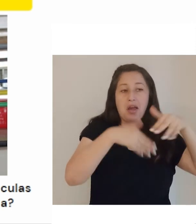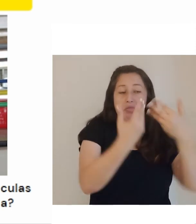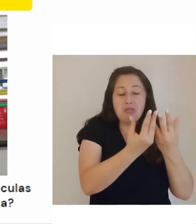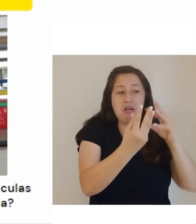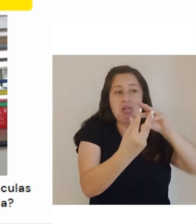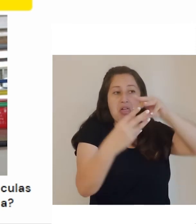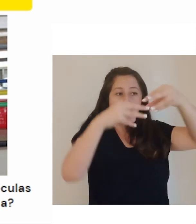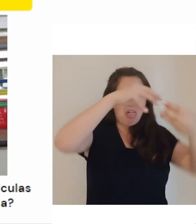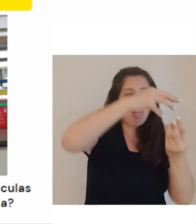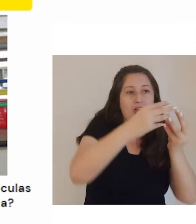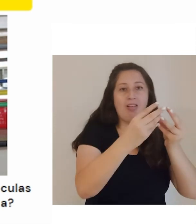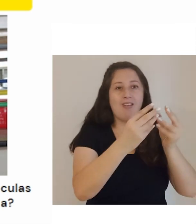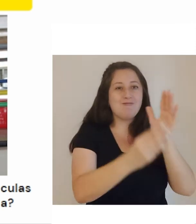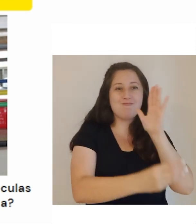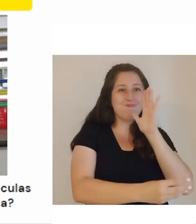afectada.